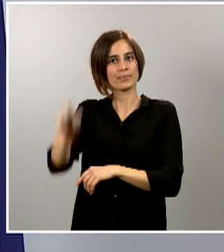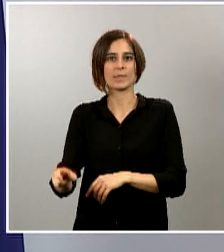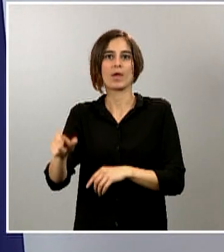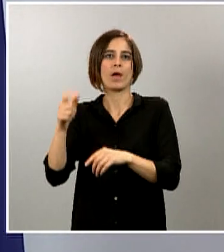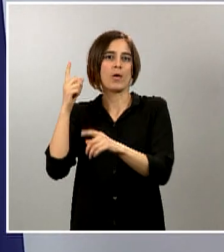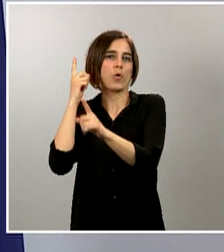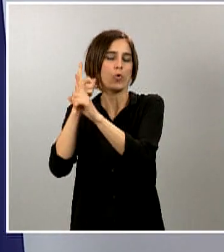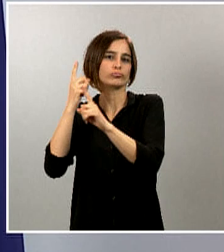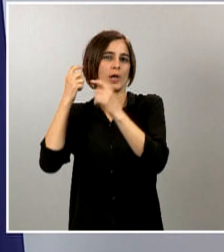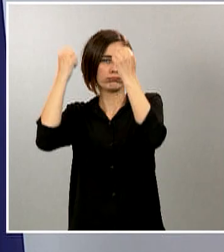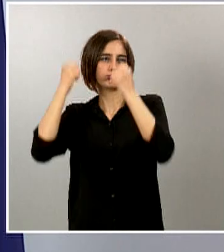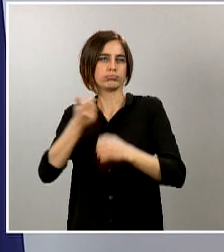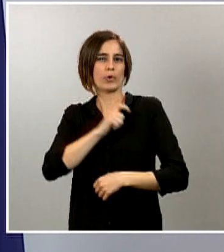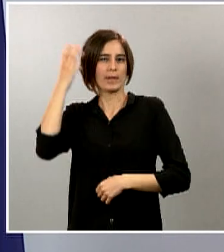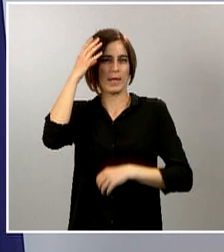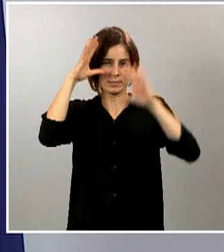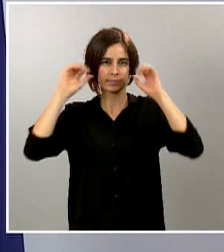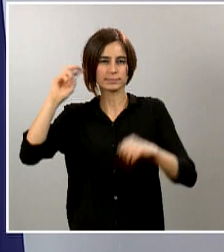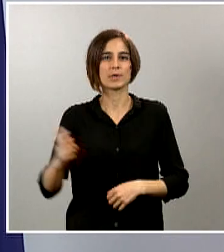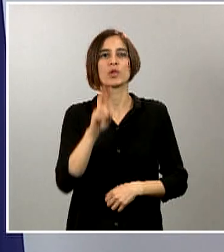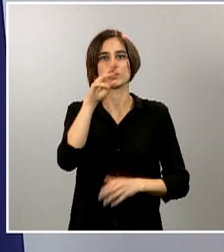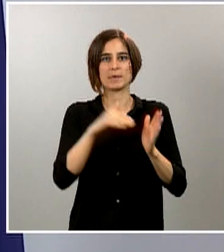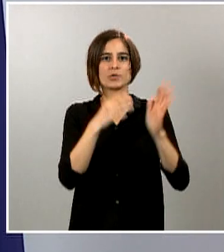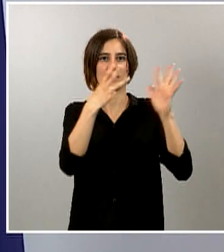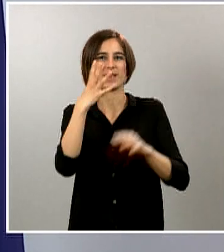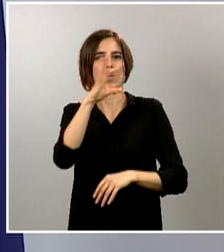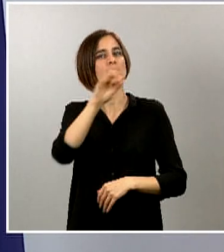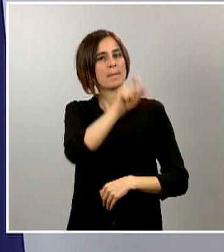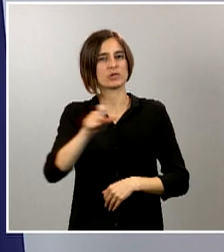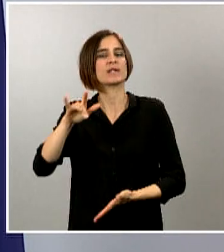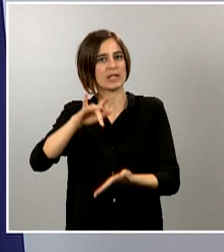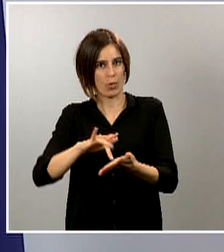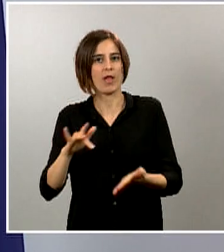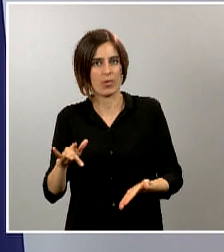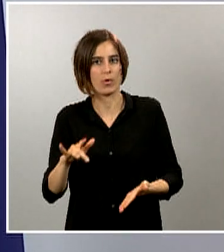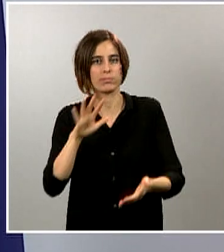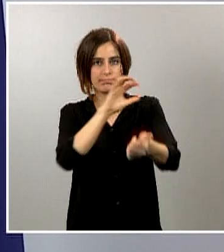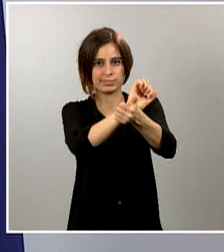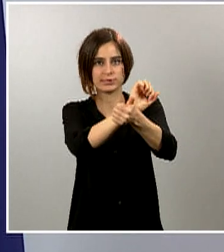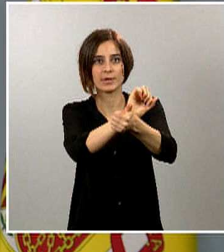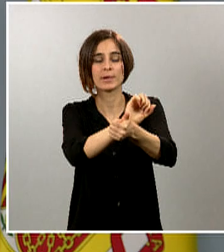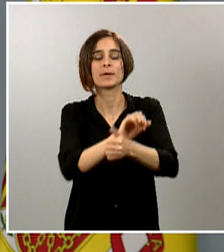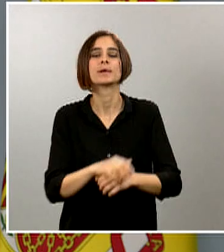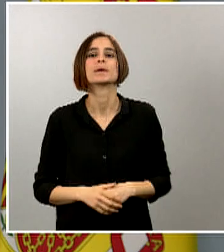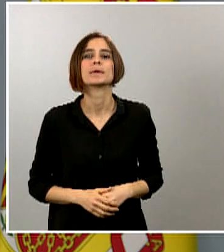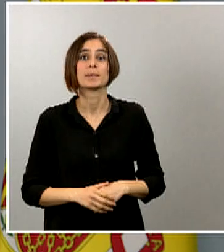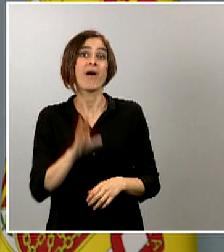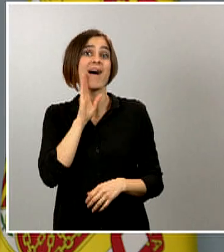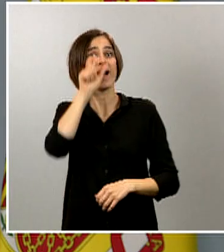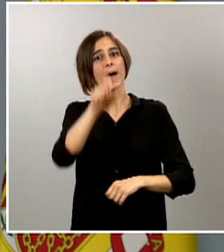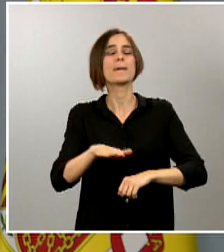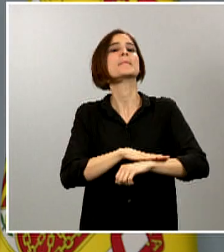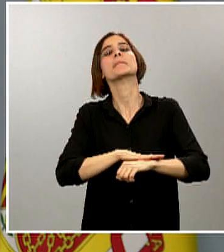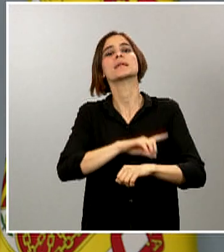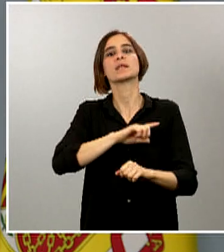2.850 personas. Pero vuelvo a decir, todos esos esfuerzos, y como ha referido el ministro de Defensa, todos esos esfuerzos de la